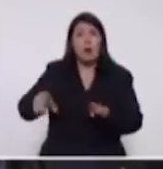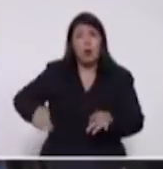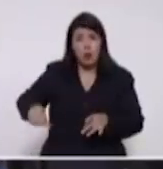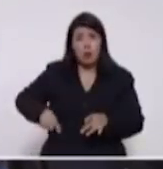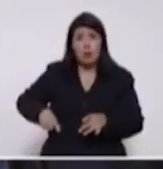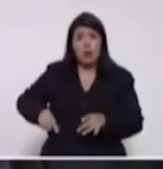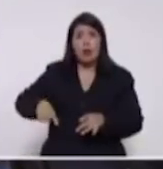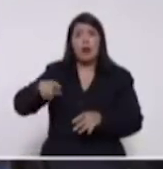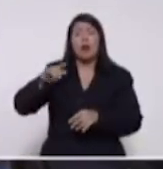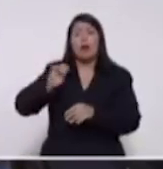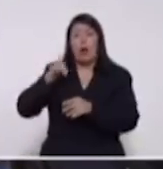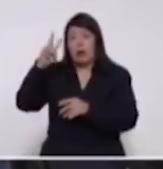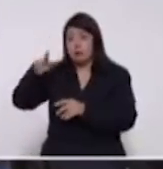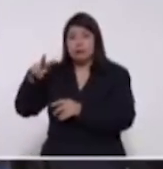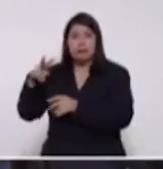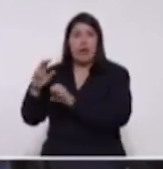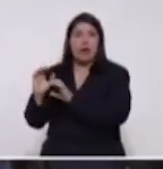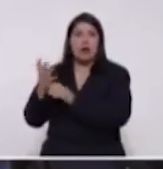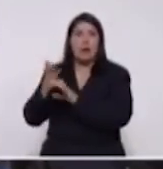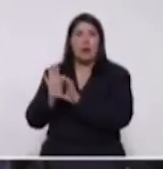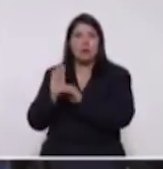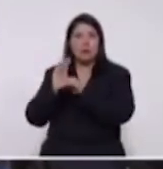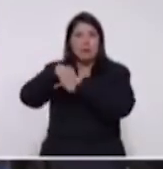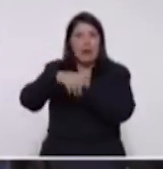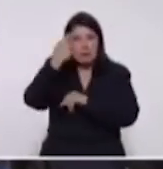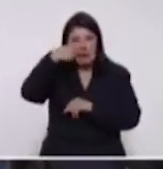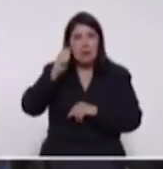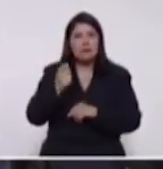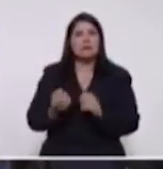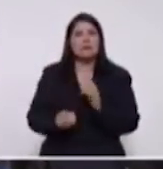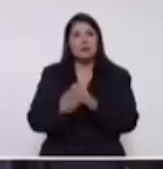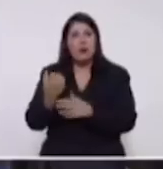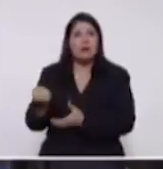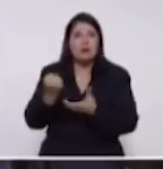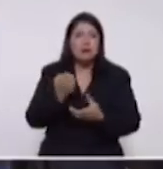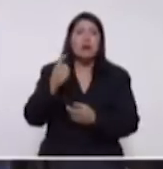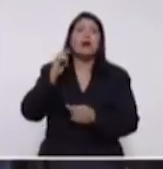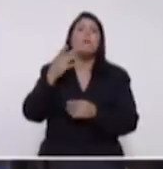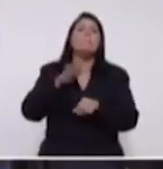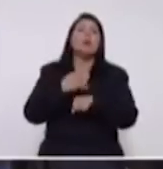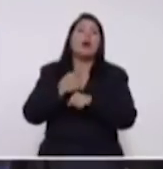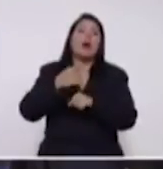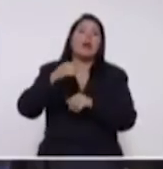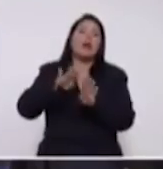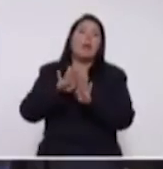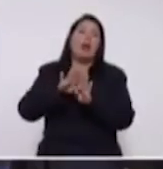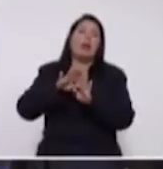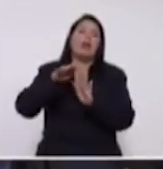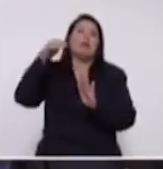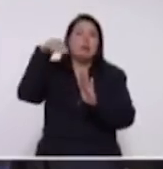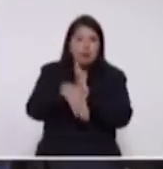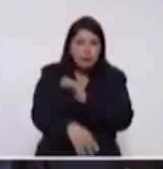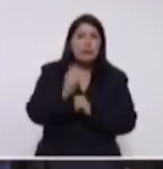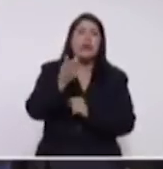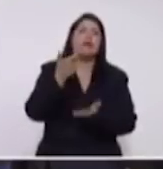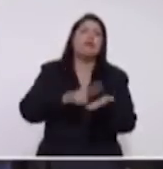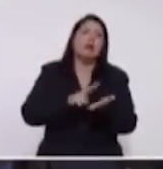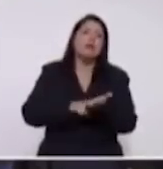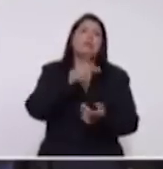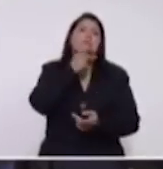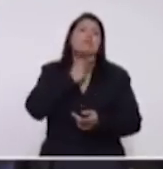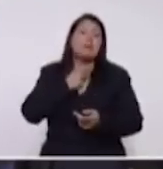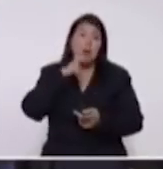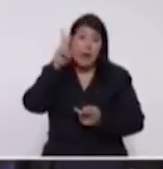recibir mayores ingresos. ¿Por qué motivo? Por la caída en el precio del petróleo. Una de las fuentes de ingreso